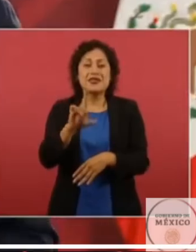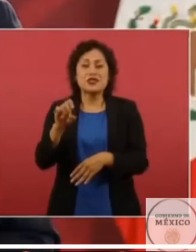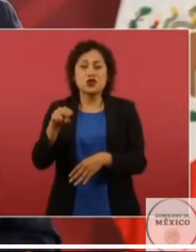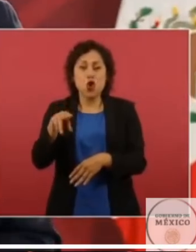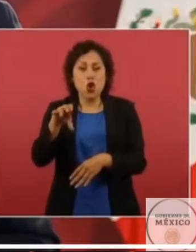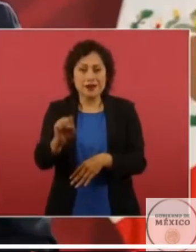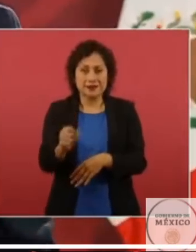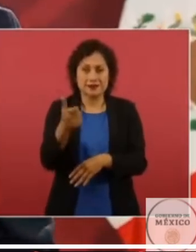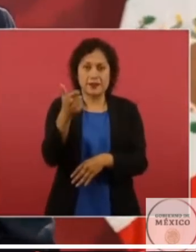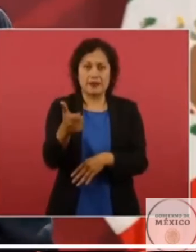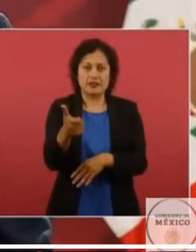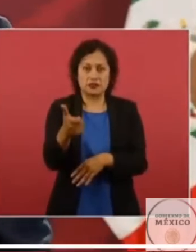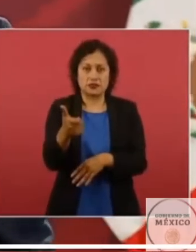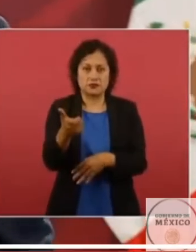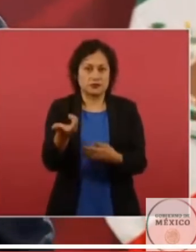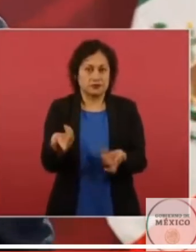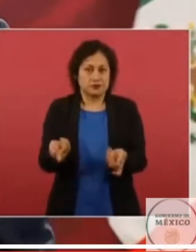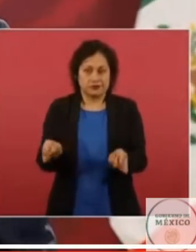vamos a tener que seguir pagando